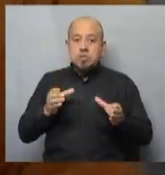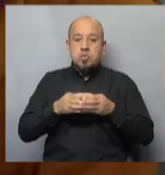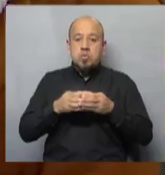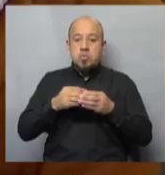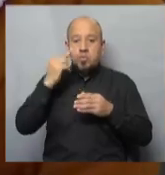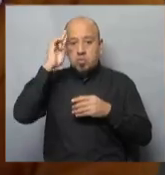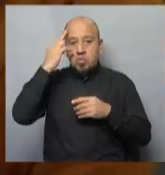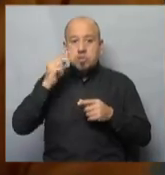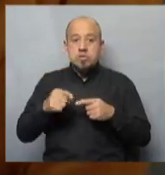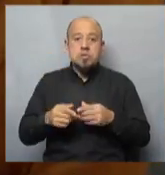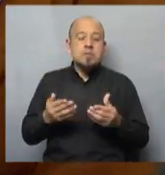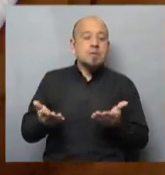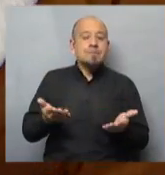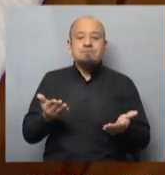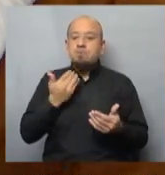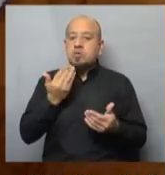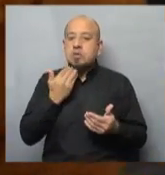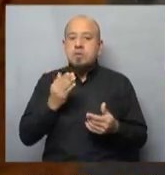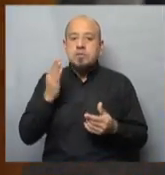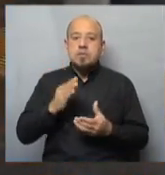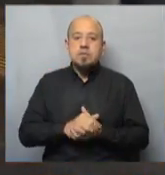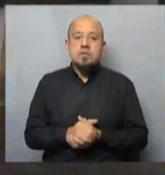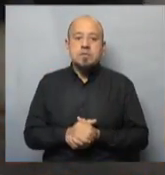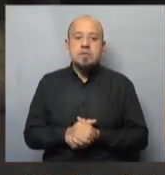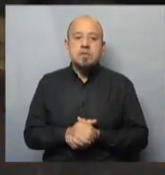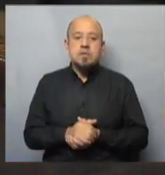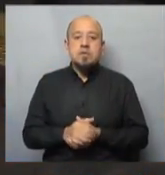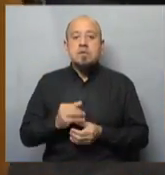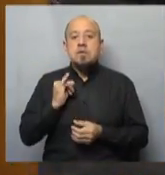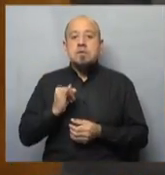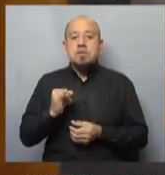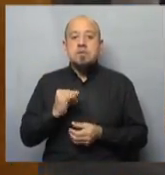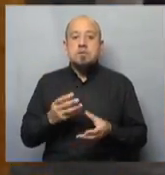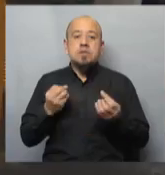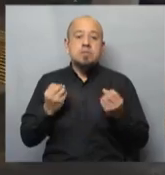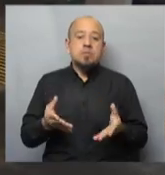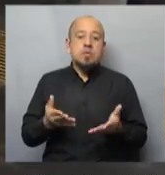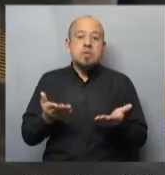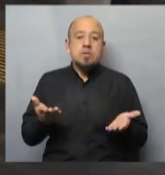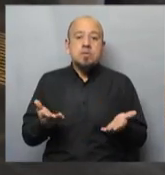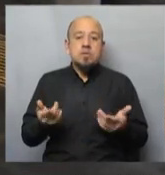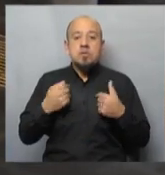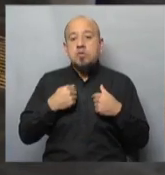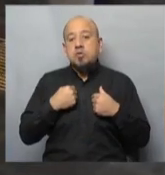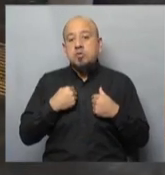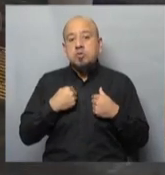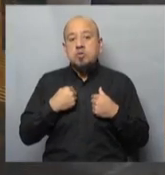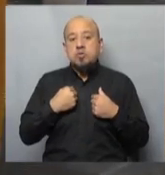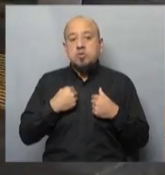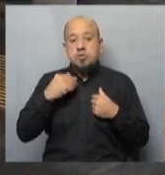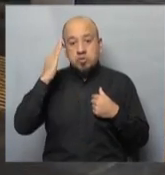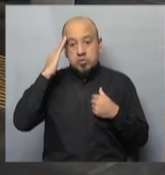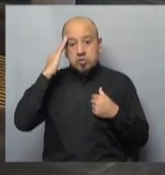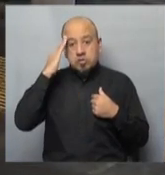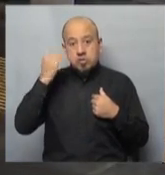conformación están en cuestión, Luz, Camila. Sí, están en cuestión básicamente porque, yo cuando me enteré de la integración del